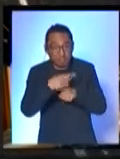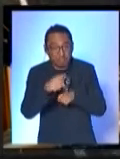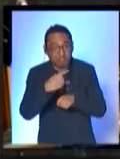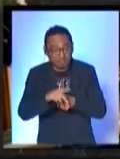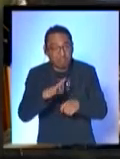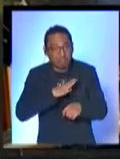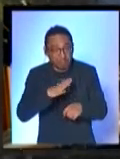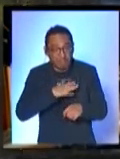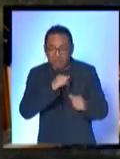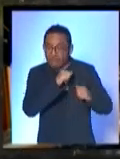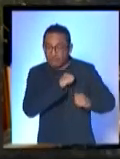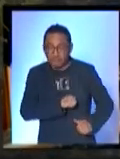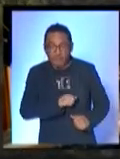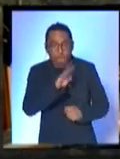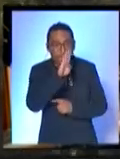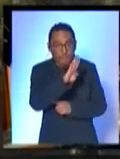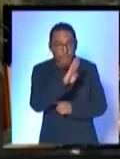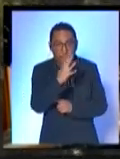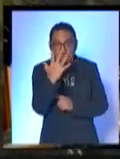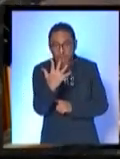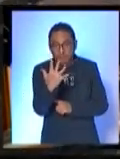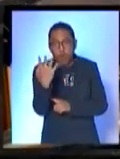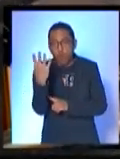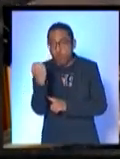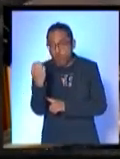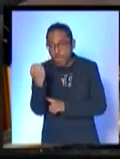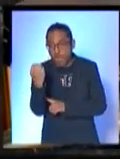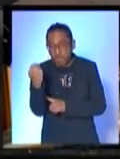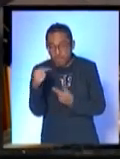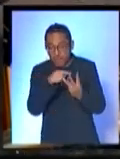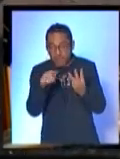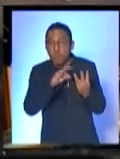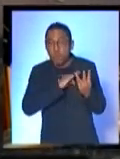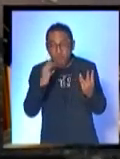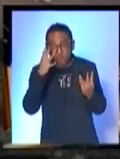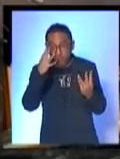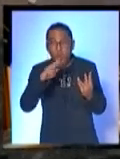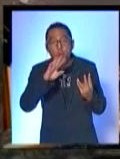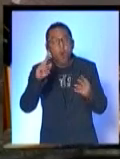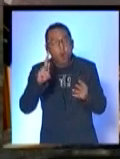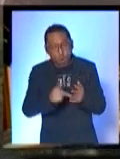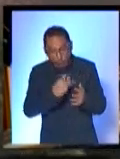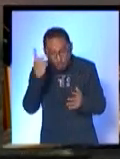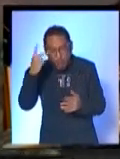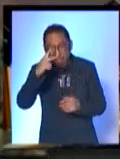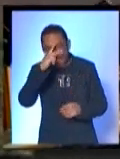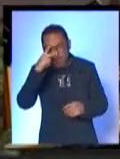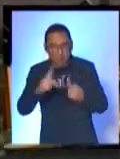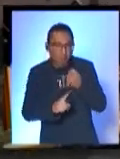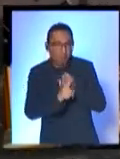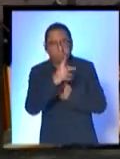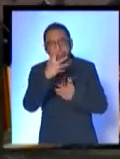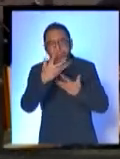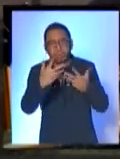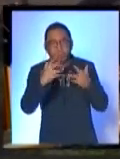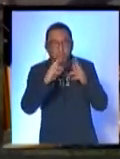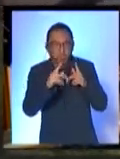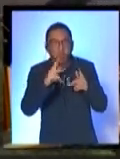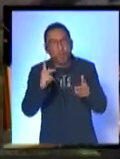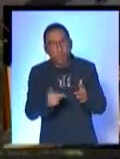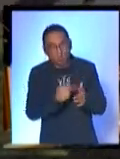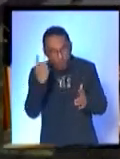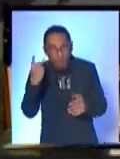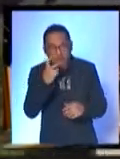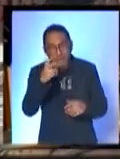principalmente las líneas B, 5 y 9, donde podría ocurrir una desgracia mayor que la de la línea dorada. Sobre el